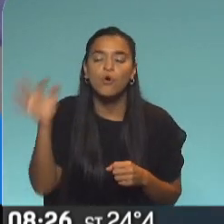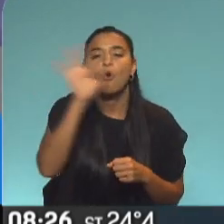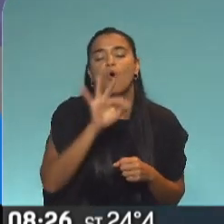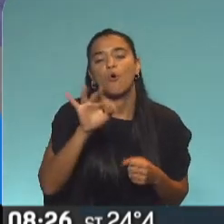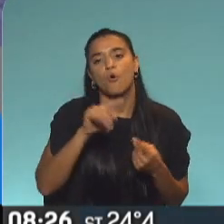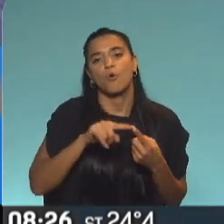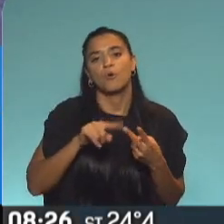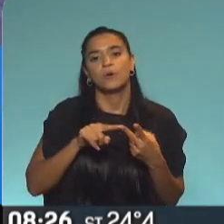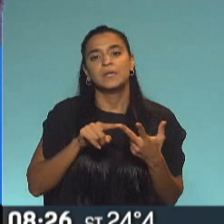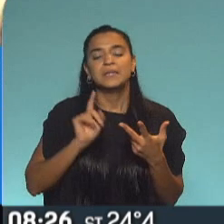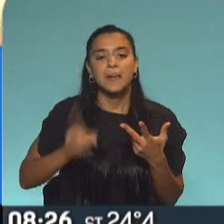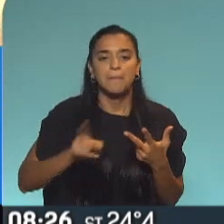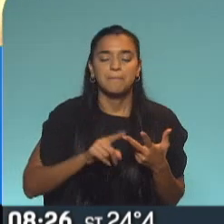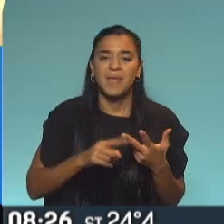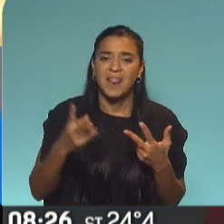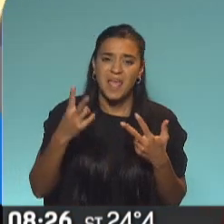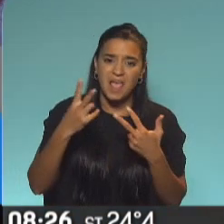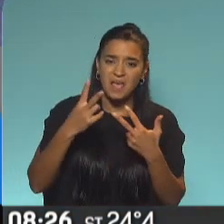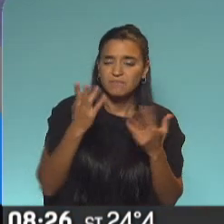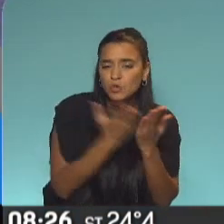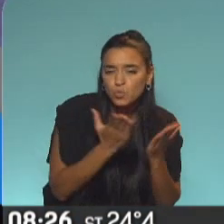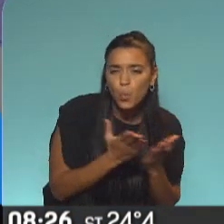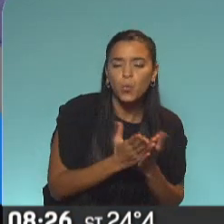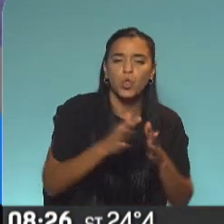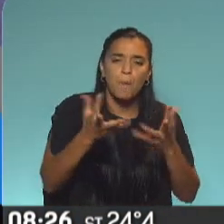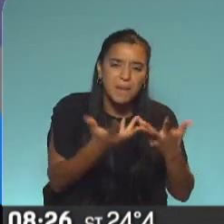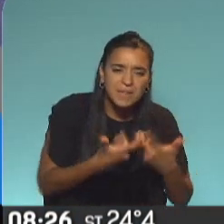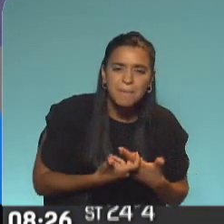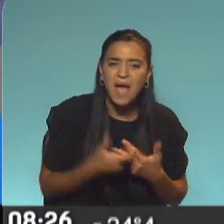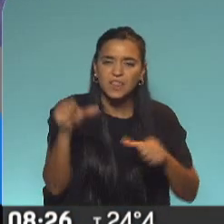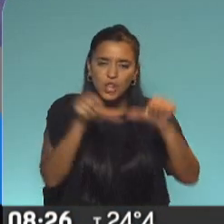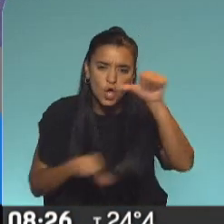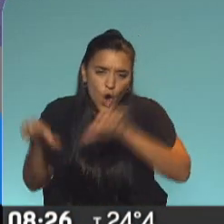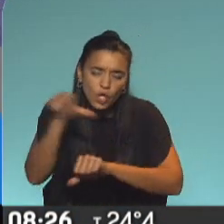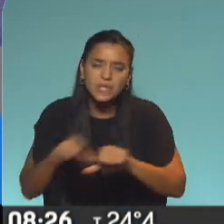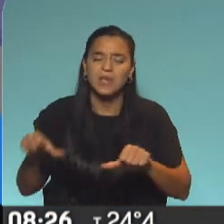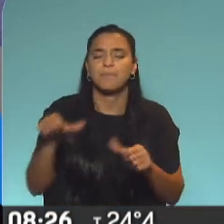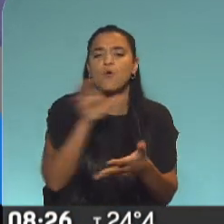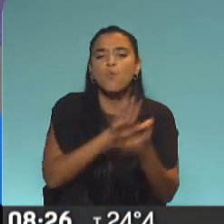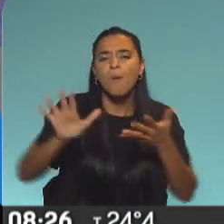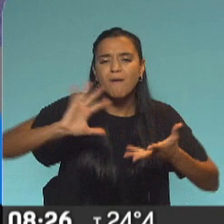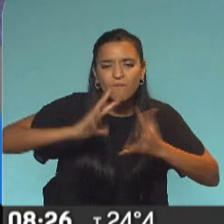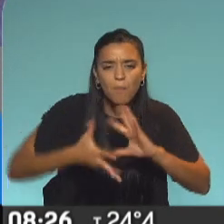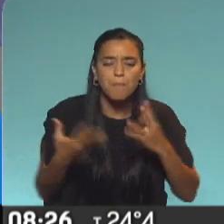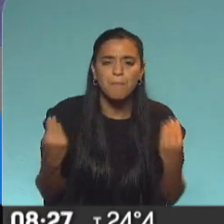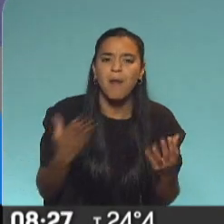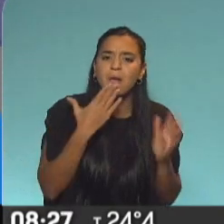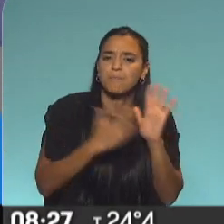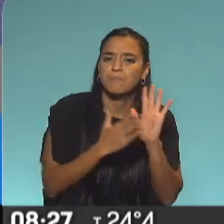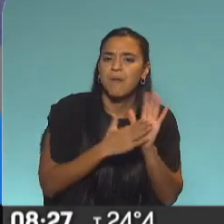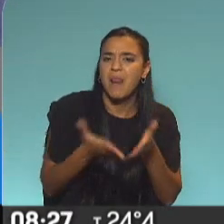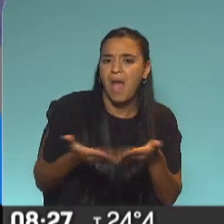hicieron todo tipo de estudios matemáticos, bioquímicos, nuevas estrategias para testeo más